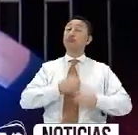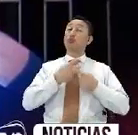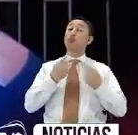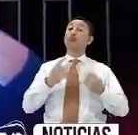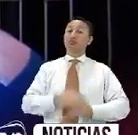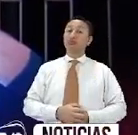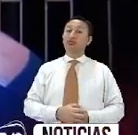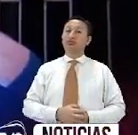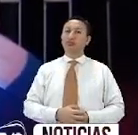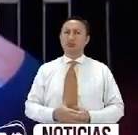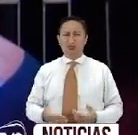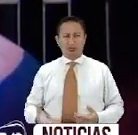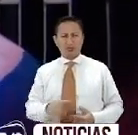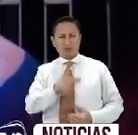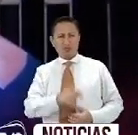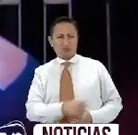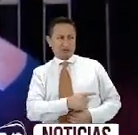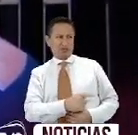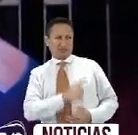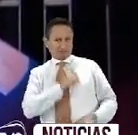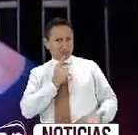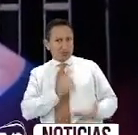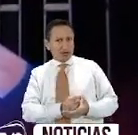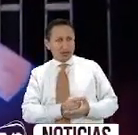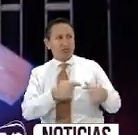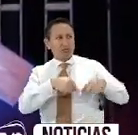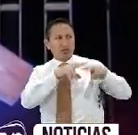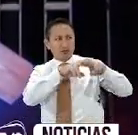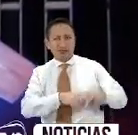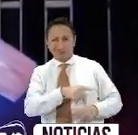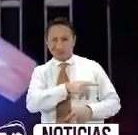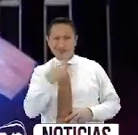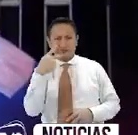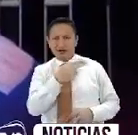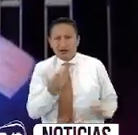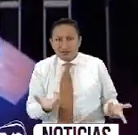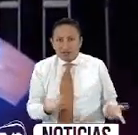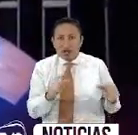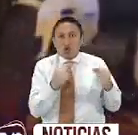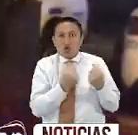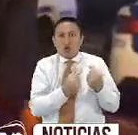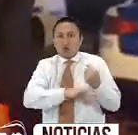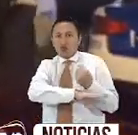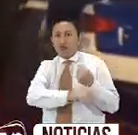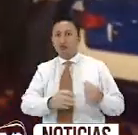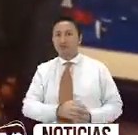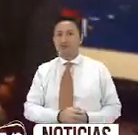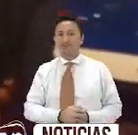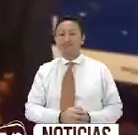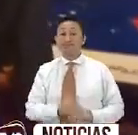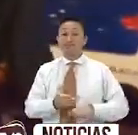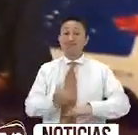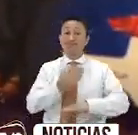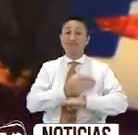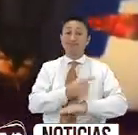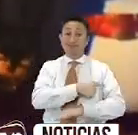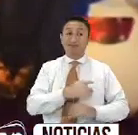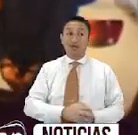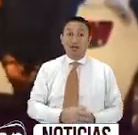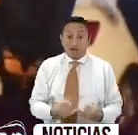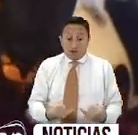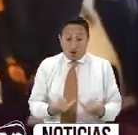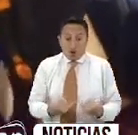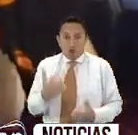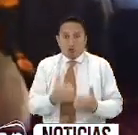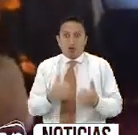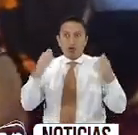y hacen creer a la persona que vienen a inspeccionar, cuando no es así, vienen en grupos a robar. Lo han hecho en semejante crisis